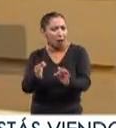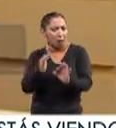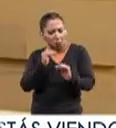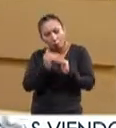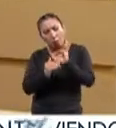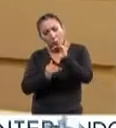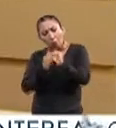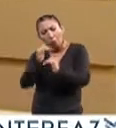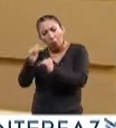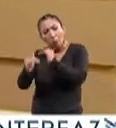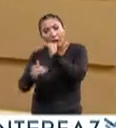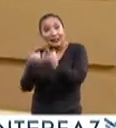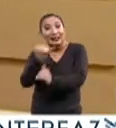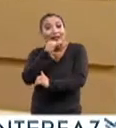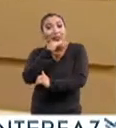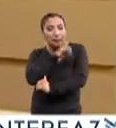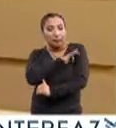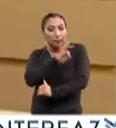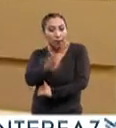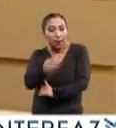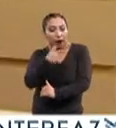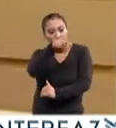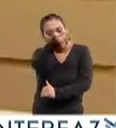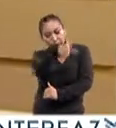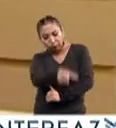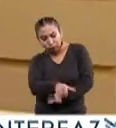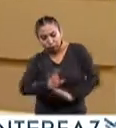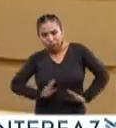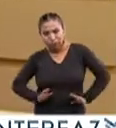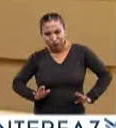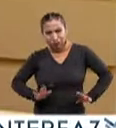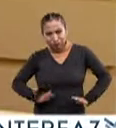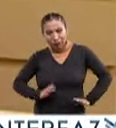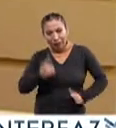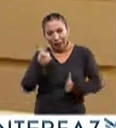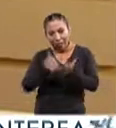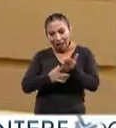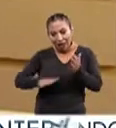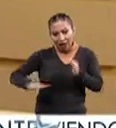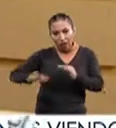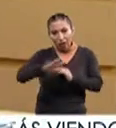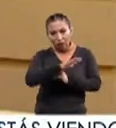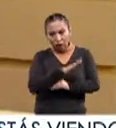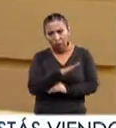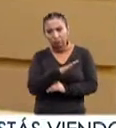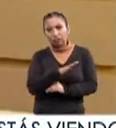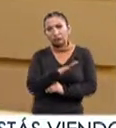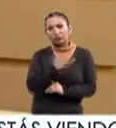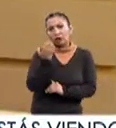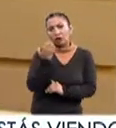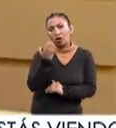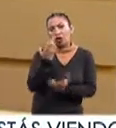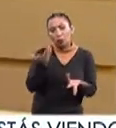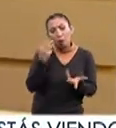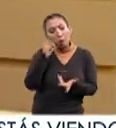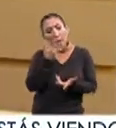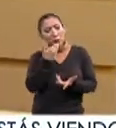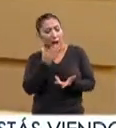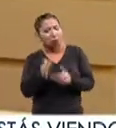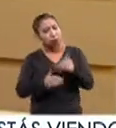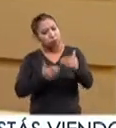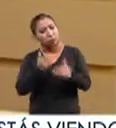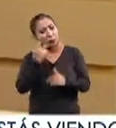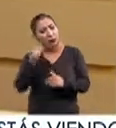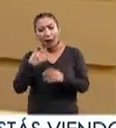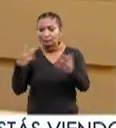adecuado y que además se pueda comportar dentro de un nivel, digamos, el esperado para